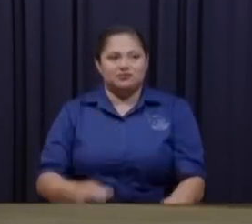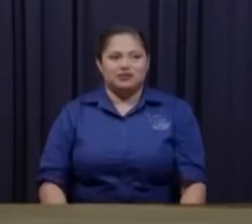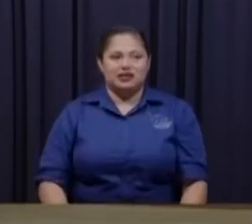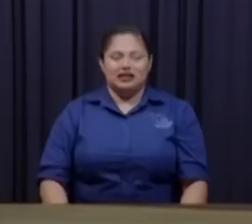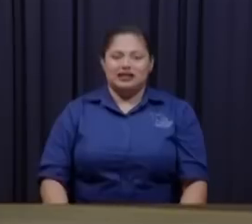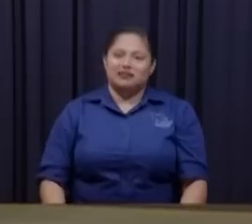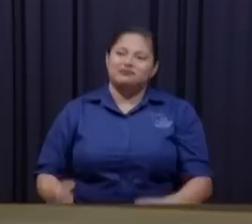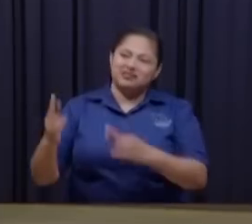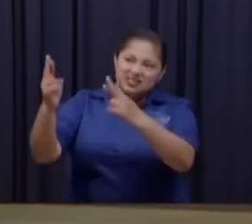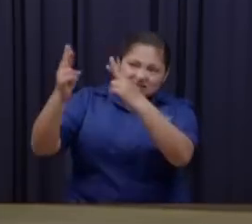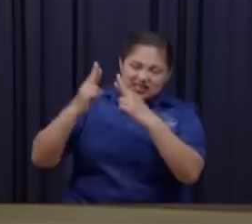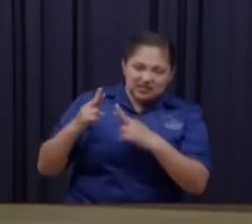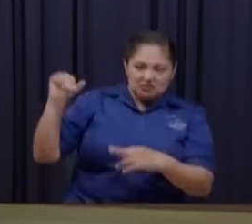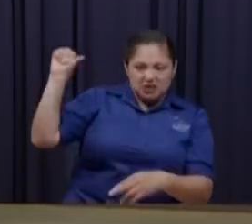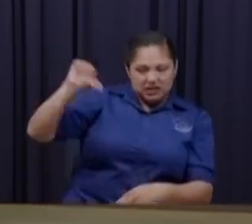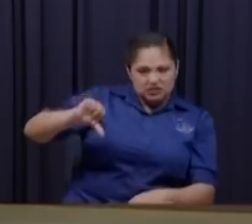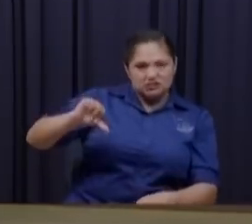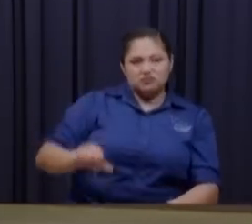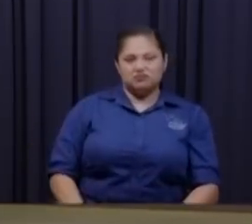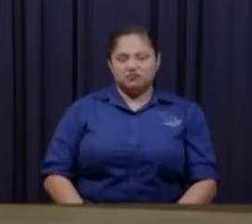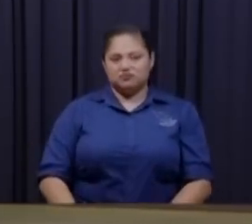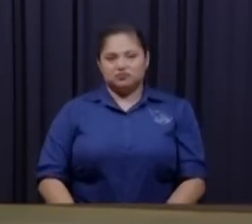le cae la maldición.